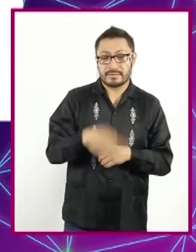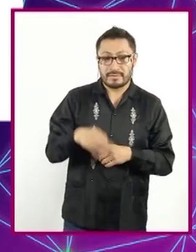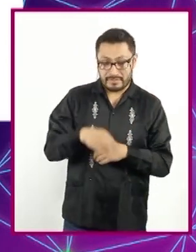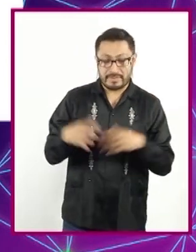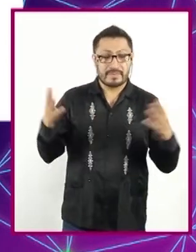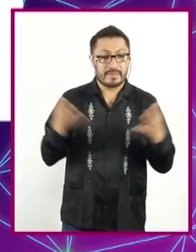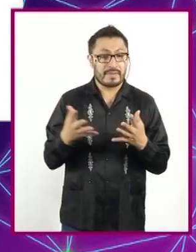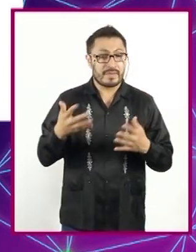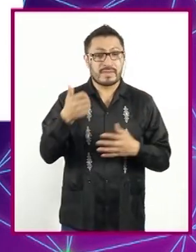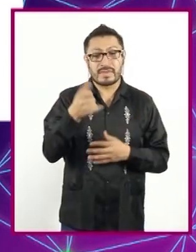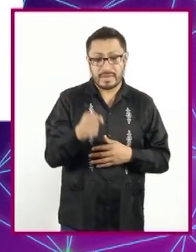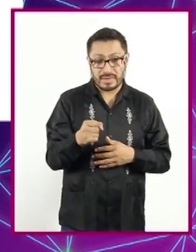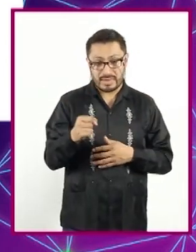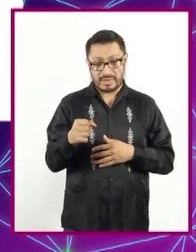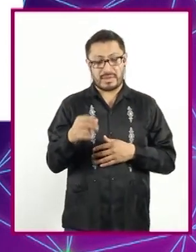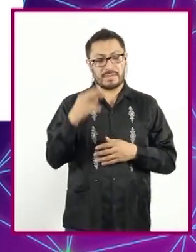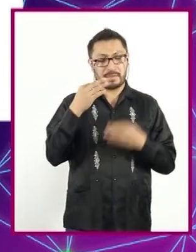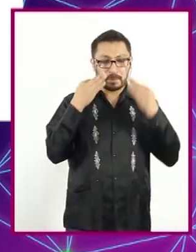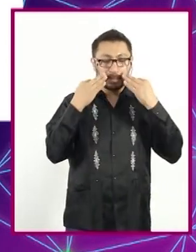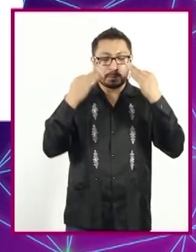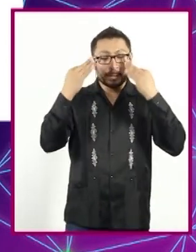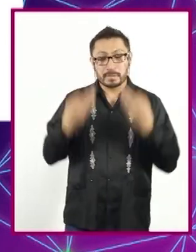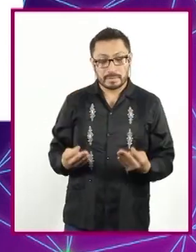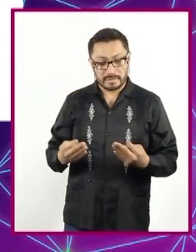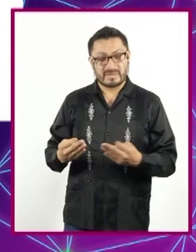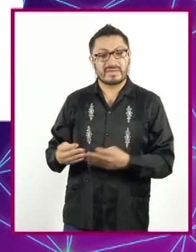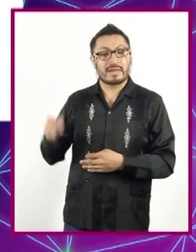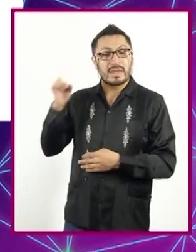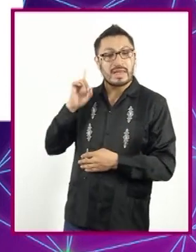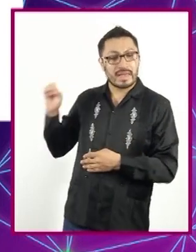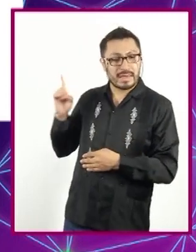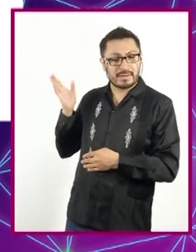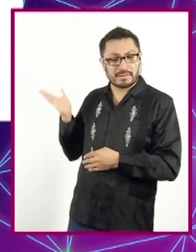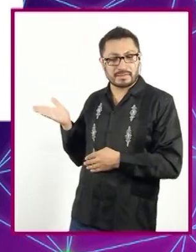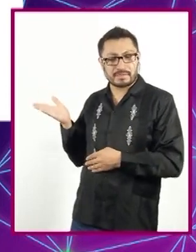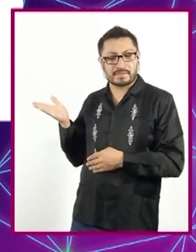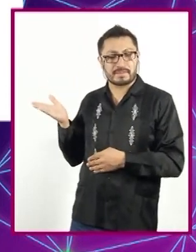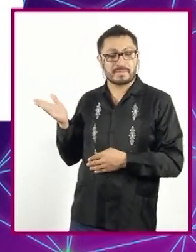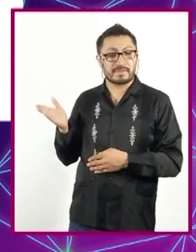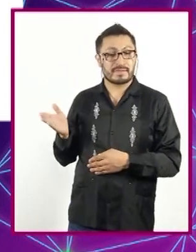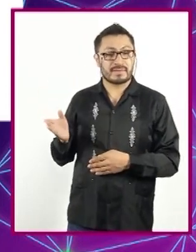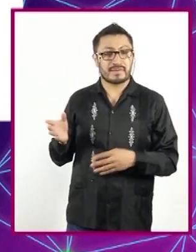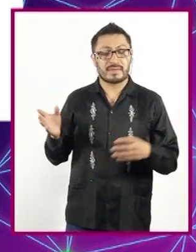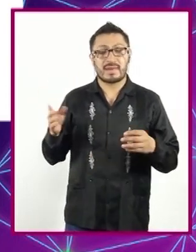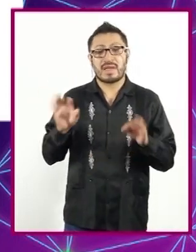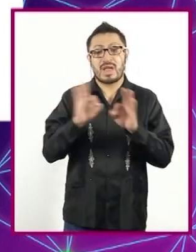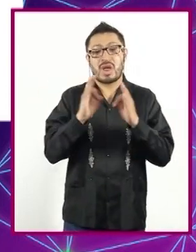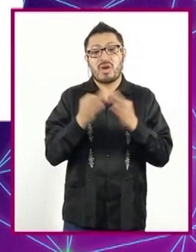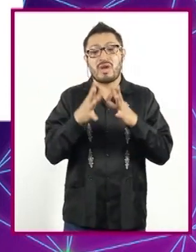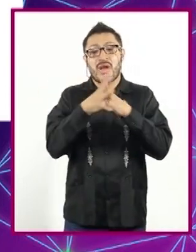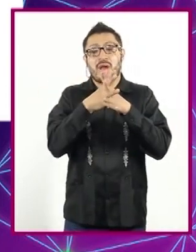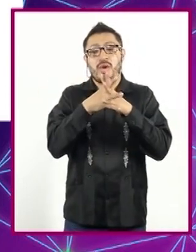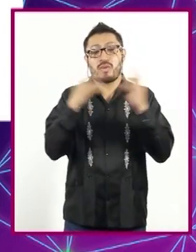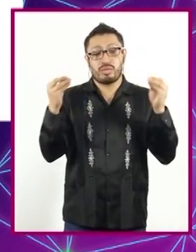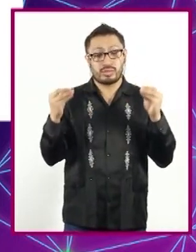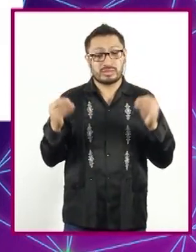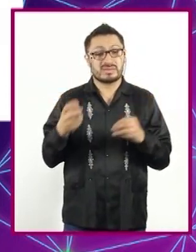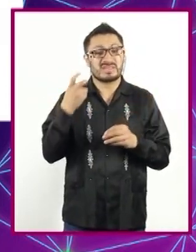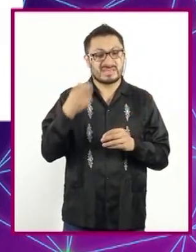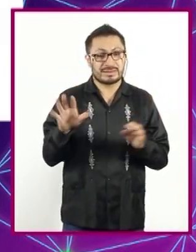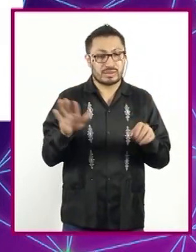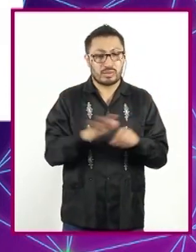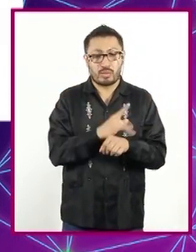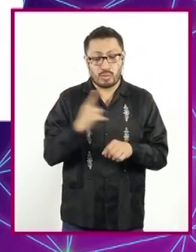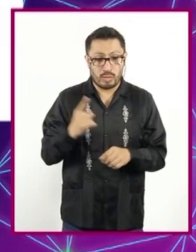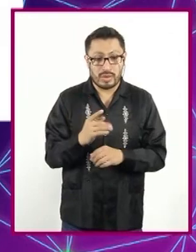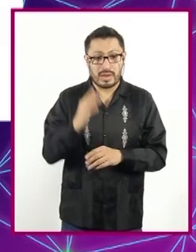realiza esto, se nota que en la parte derecha de la pantalla desaparecieron las figuras. Esto es porque el